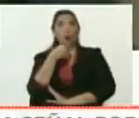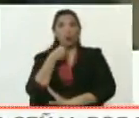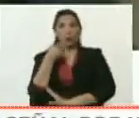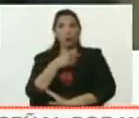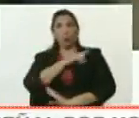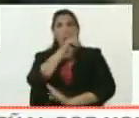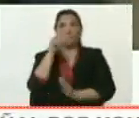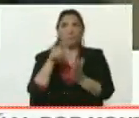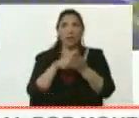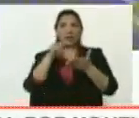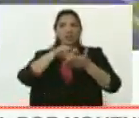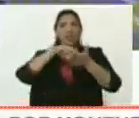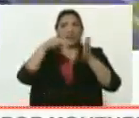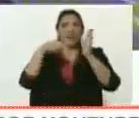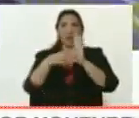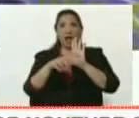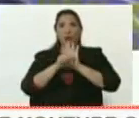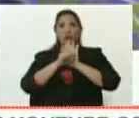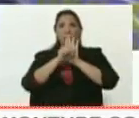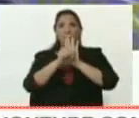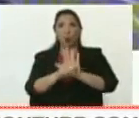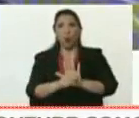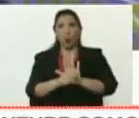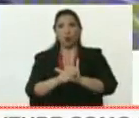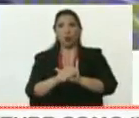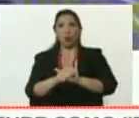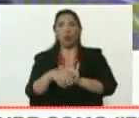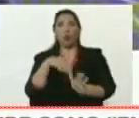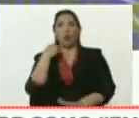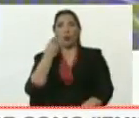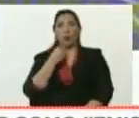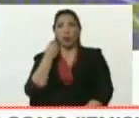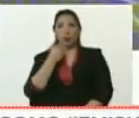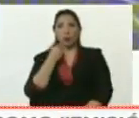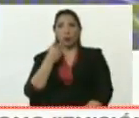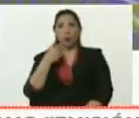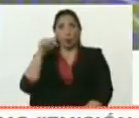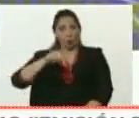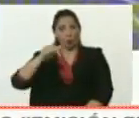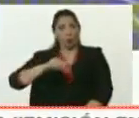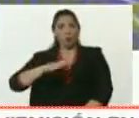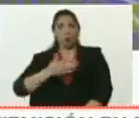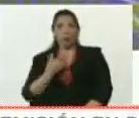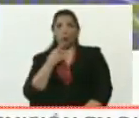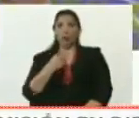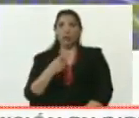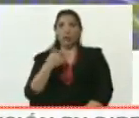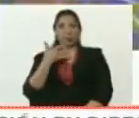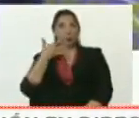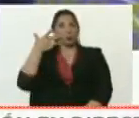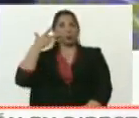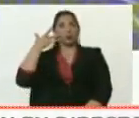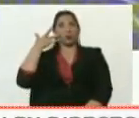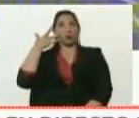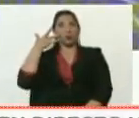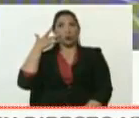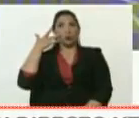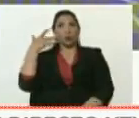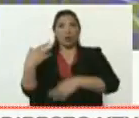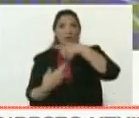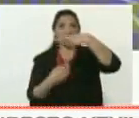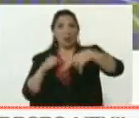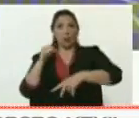del significado simbólico de la juventud. Y yo hoy puedo decir con gran orgullo que la